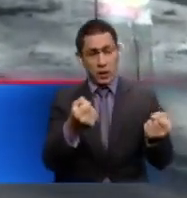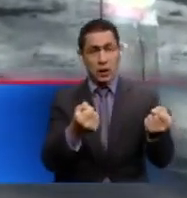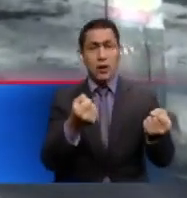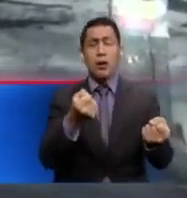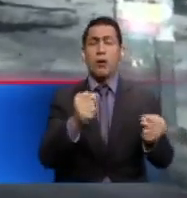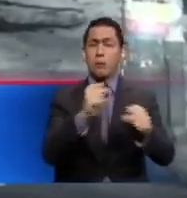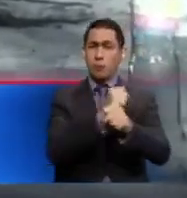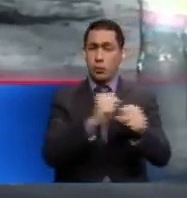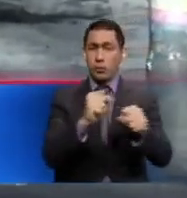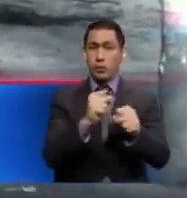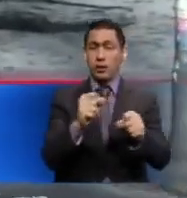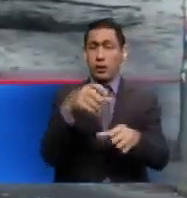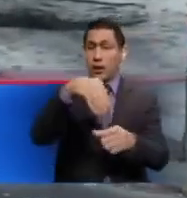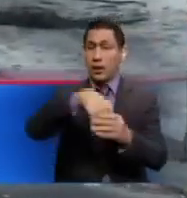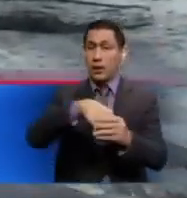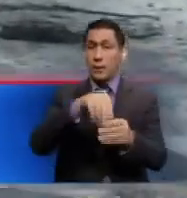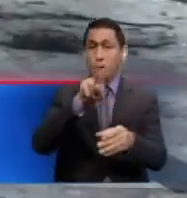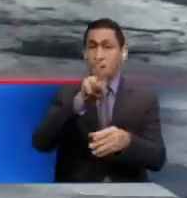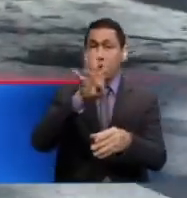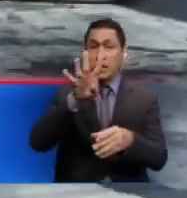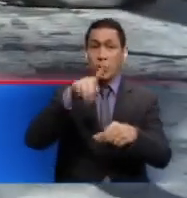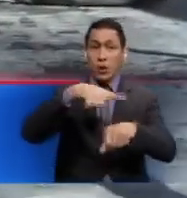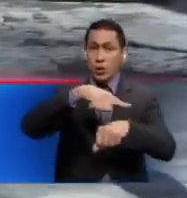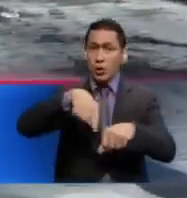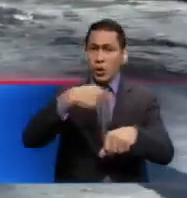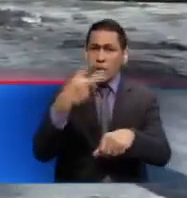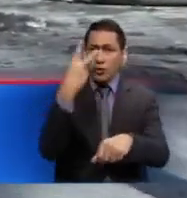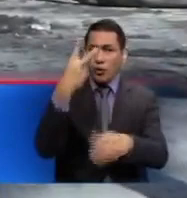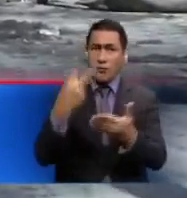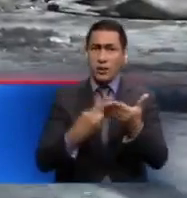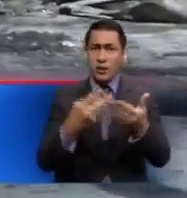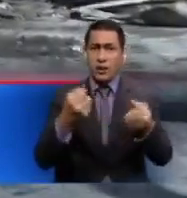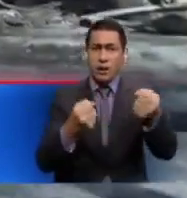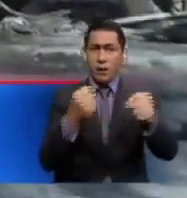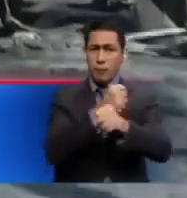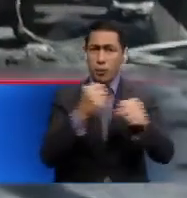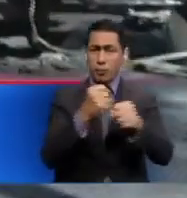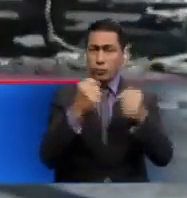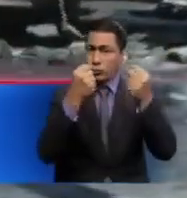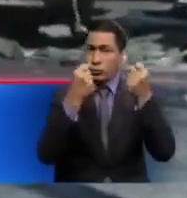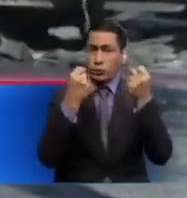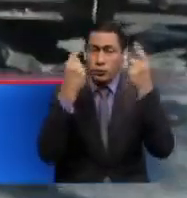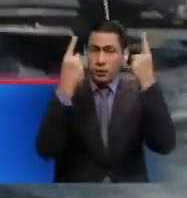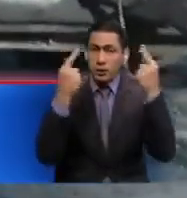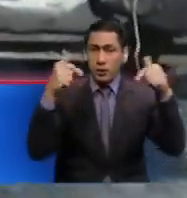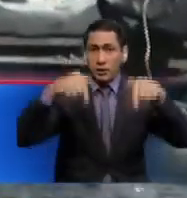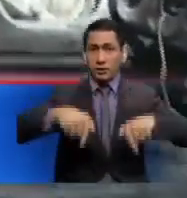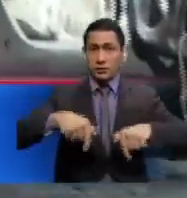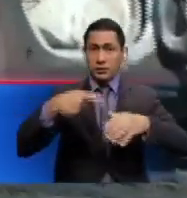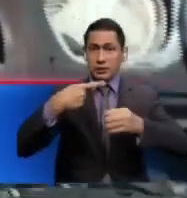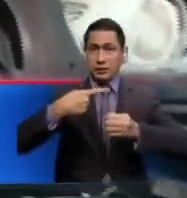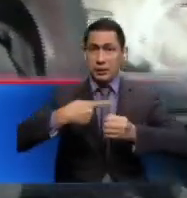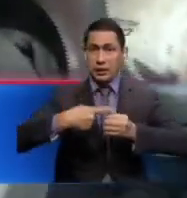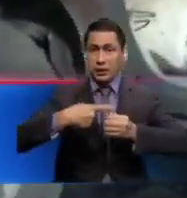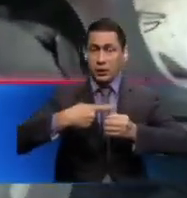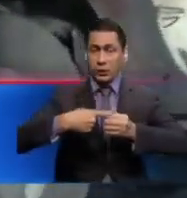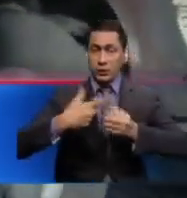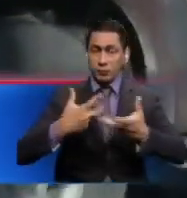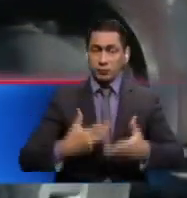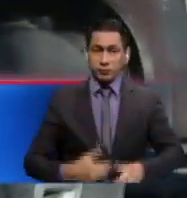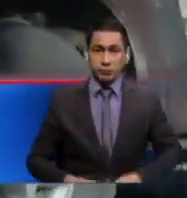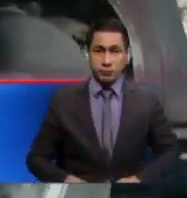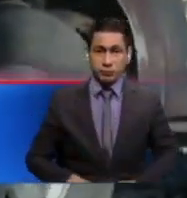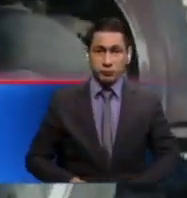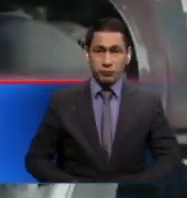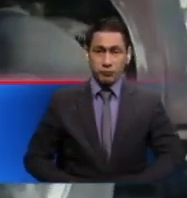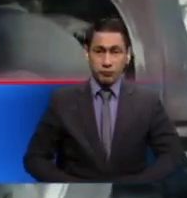en menos de 24 horas, me atrevería a decir que es un hecho sin precedentes, al menos en la historia de acá, del Ecuador o de la capital de la República, no se ha registrado este tipo de